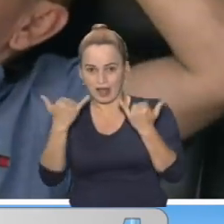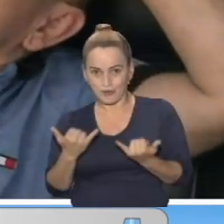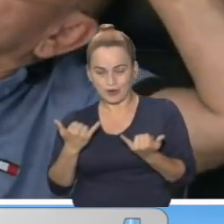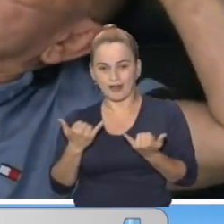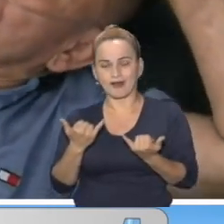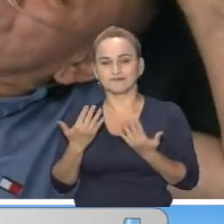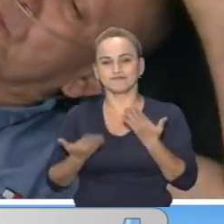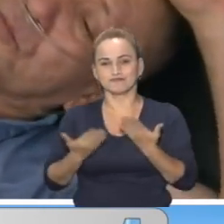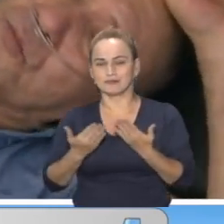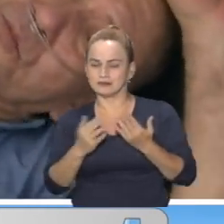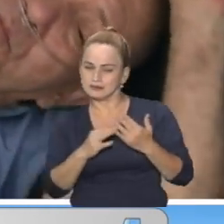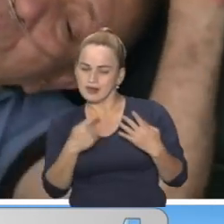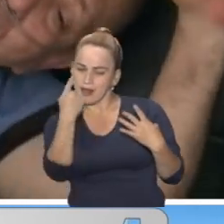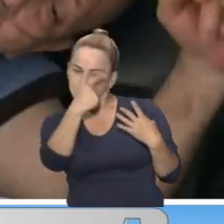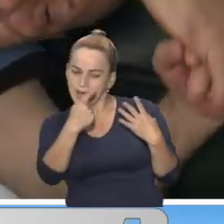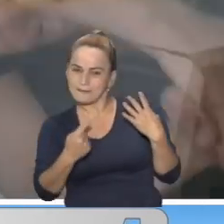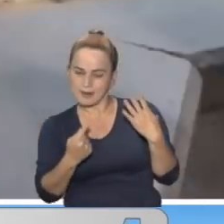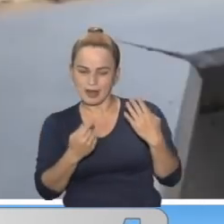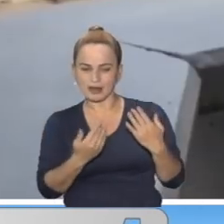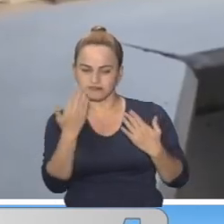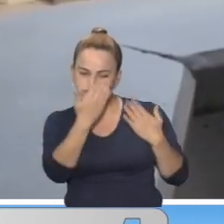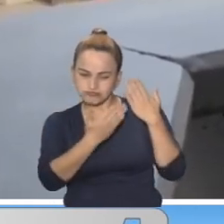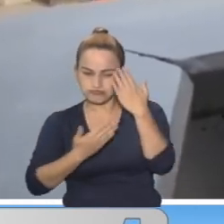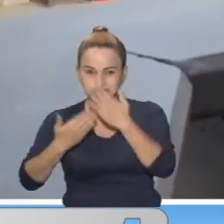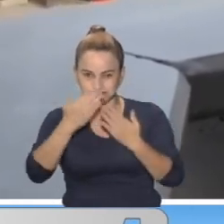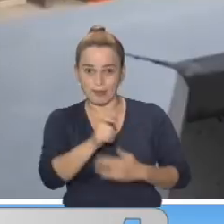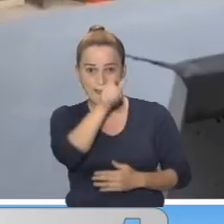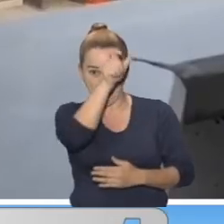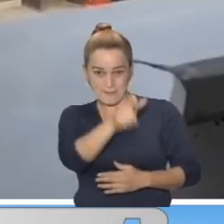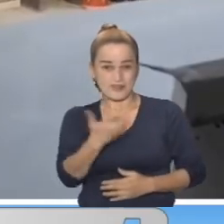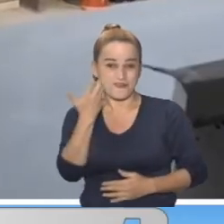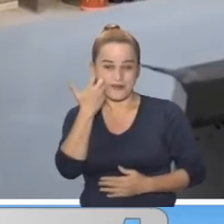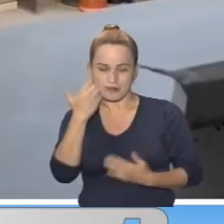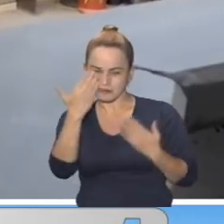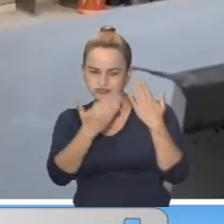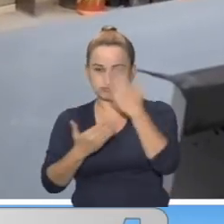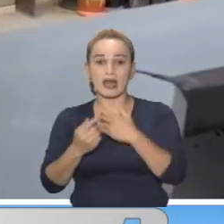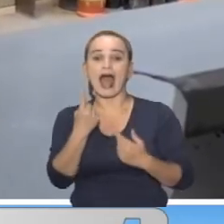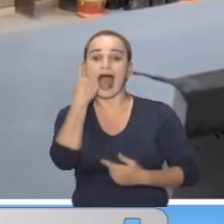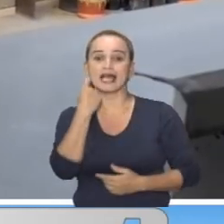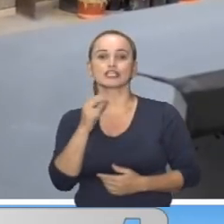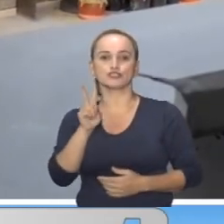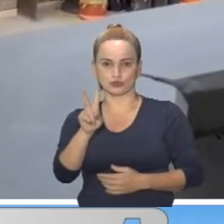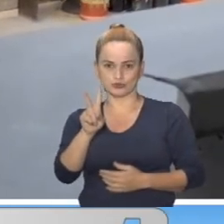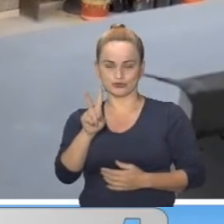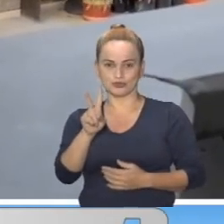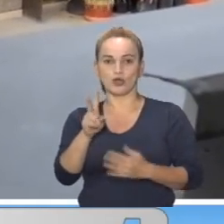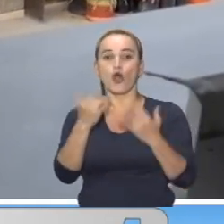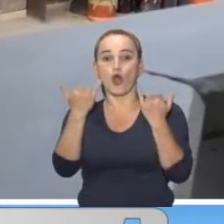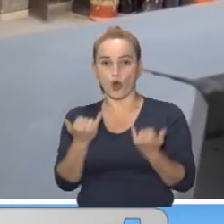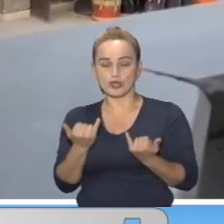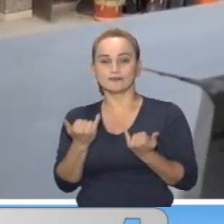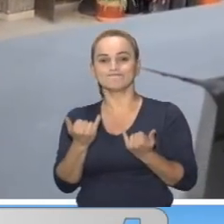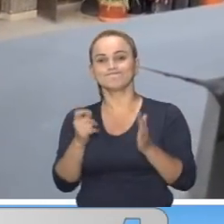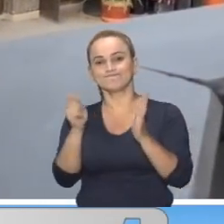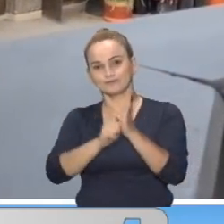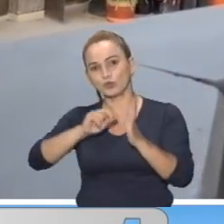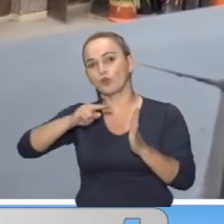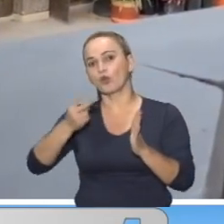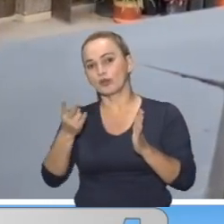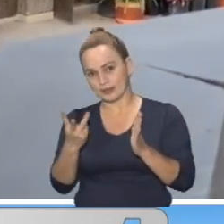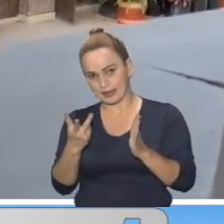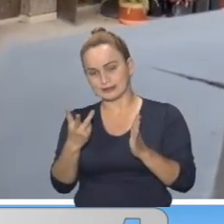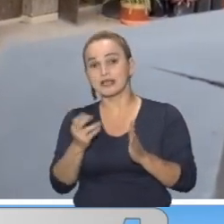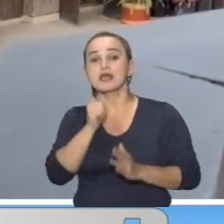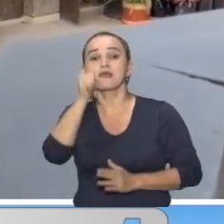las valoraciones correspondientes a Víctor. El día de ayer tuvimos dos valoraciones, el día de hoy tenemos una más y el día de